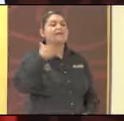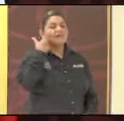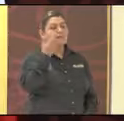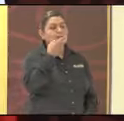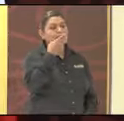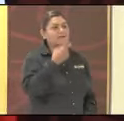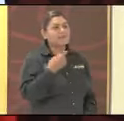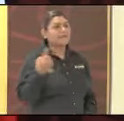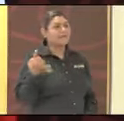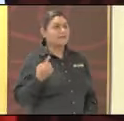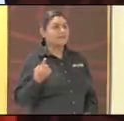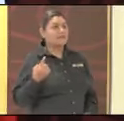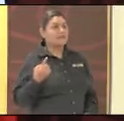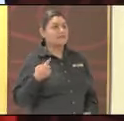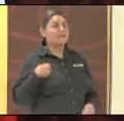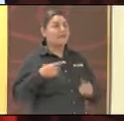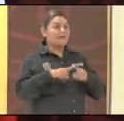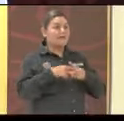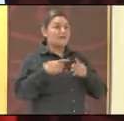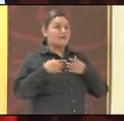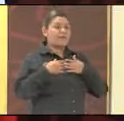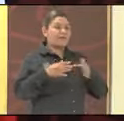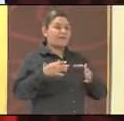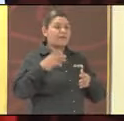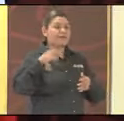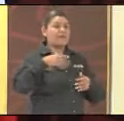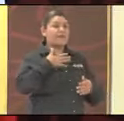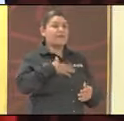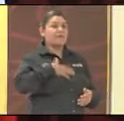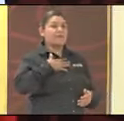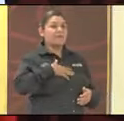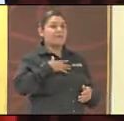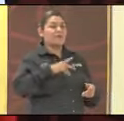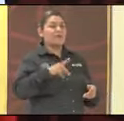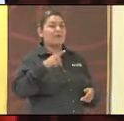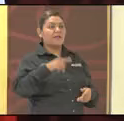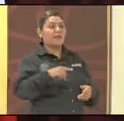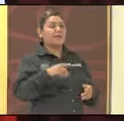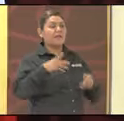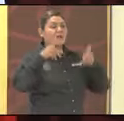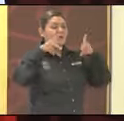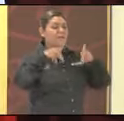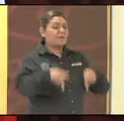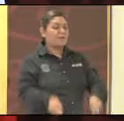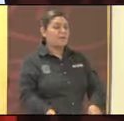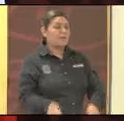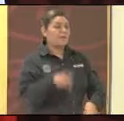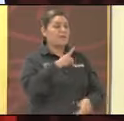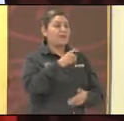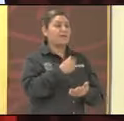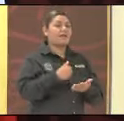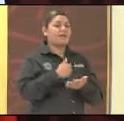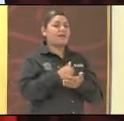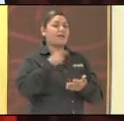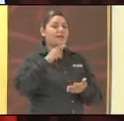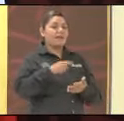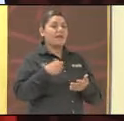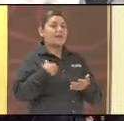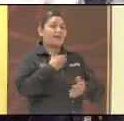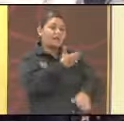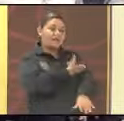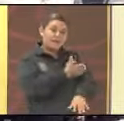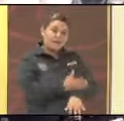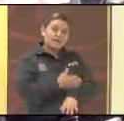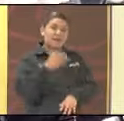comentar que tuvimos la inauguración de los baños públicos en el cementerio municipal, ¿verdad? Ahí estuvimos acompañando a Adriano Olvera, que ha